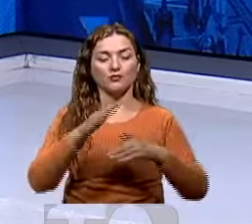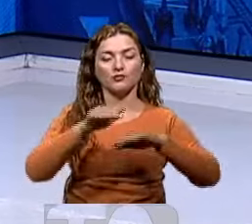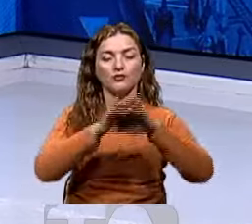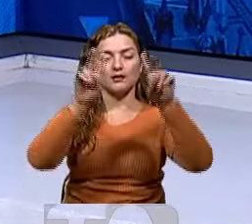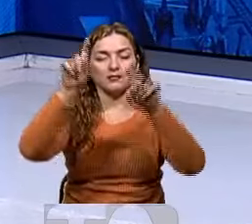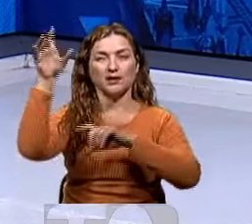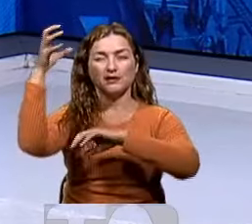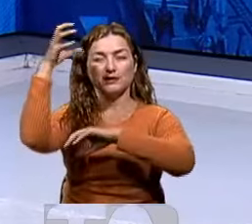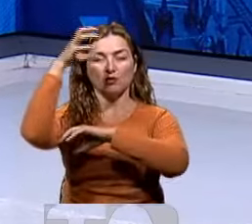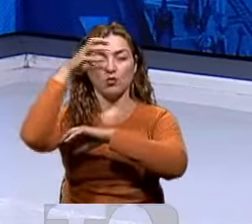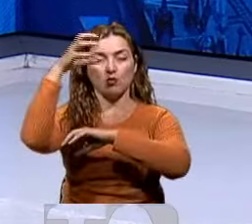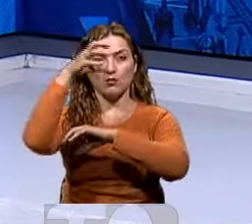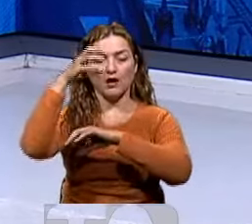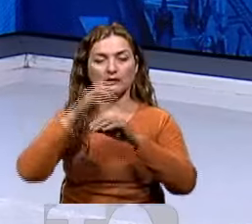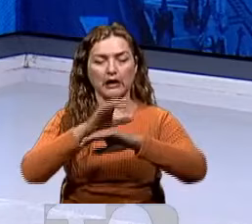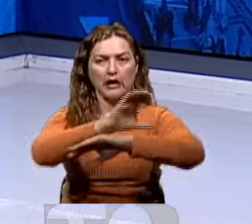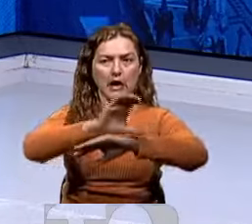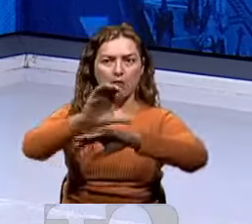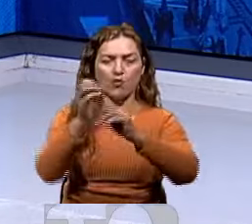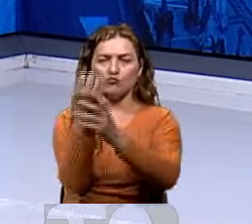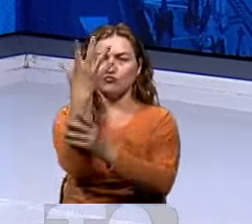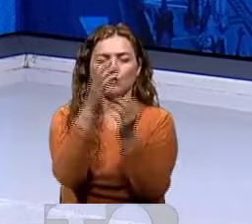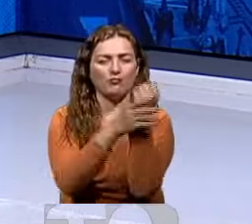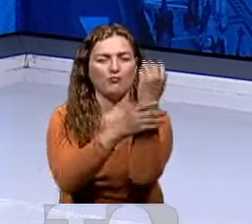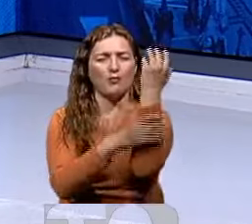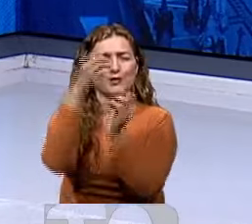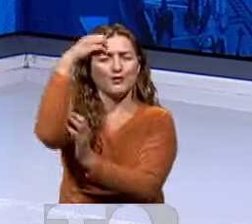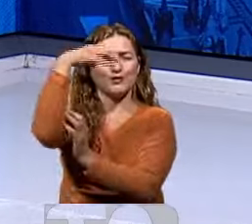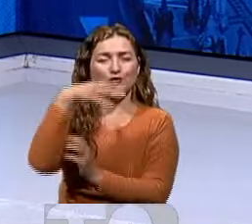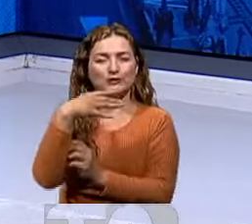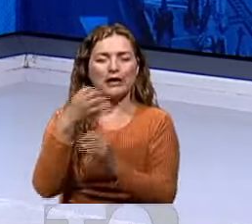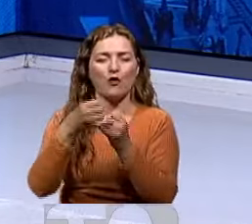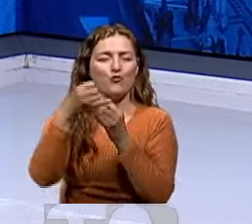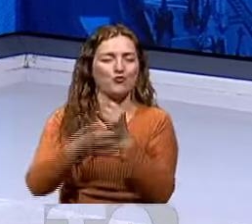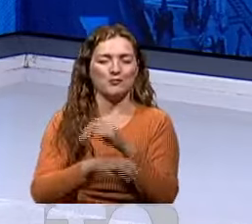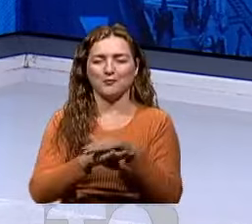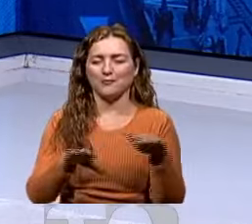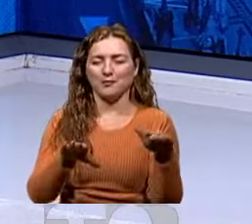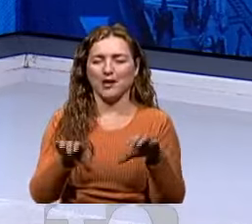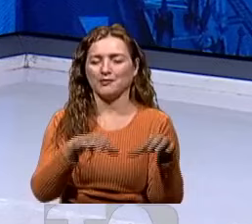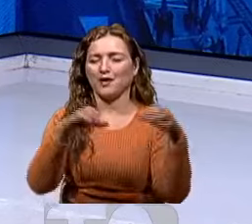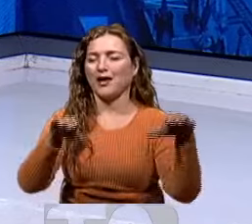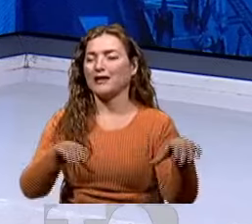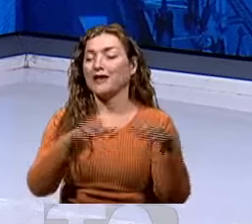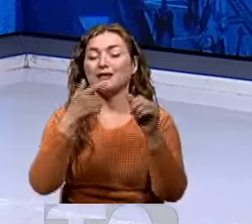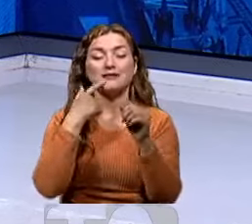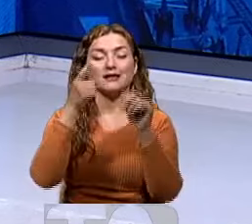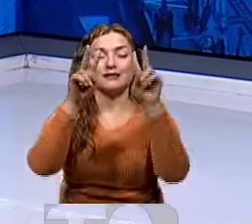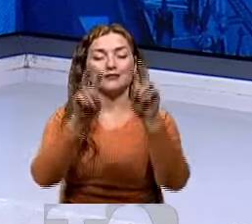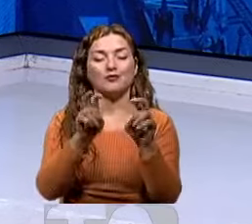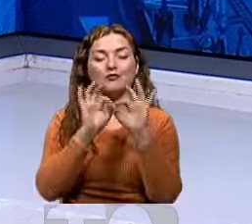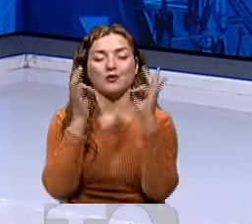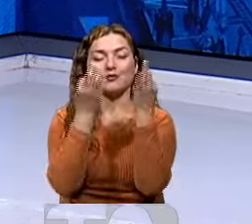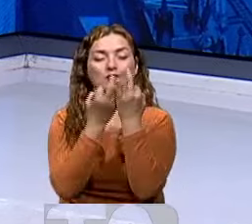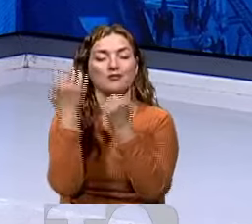verano del Bosque de la Luz se despide con música y actividades para la familia. Así que atención, este viernes 23,